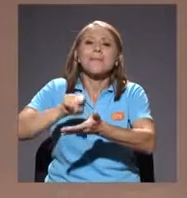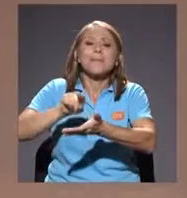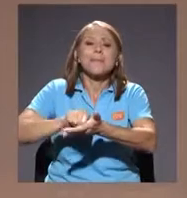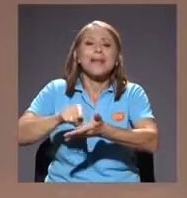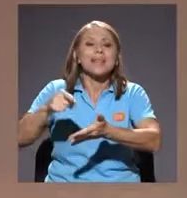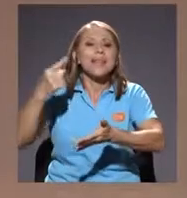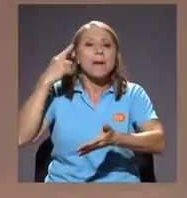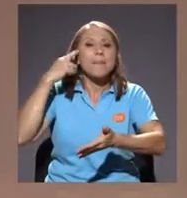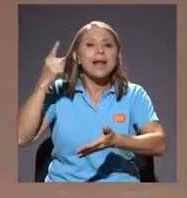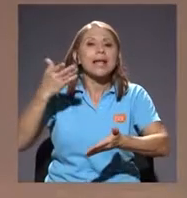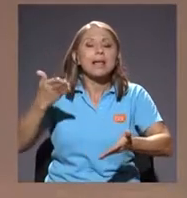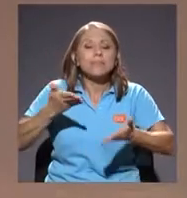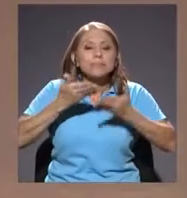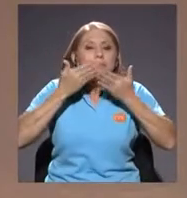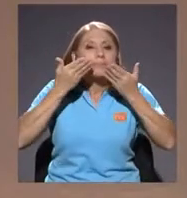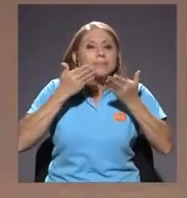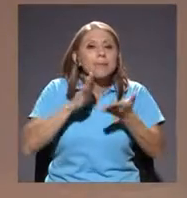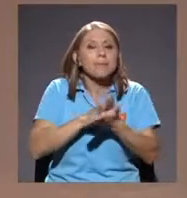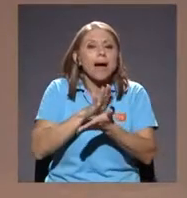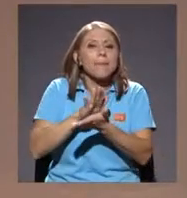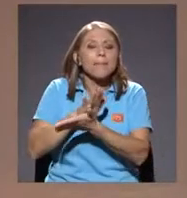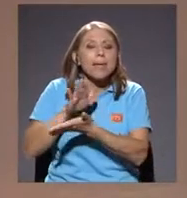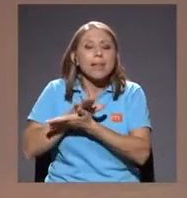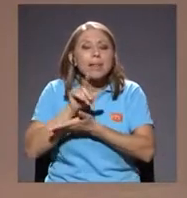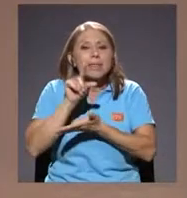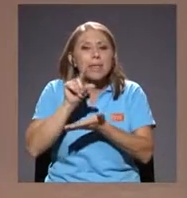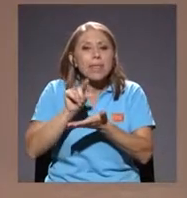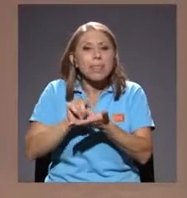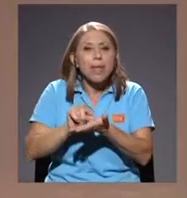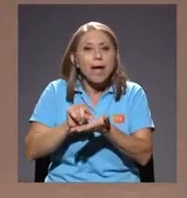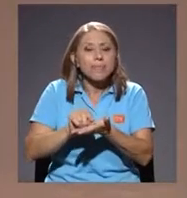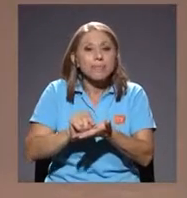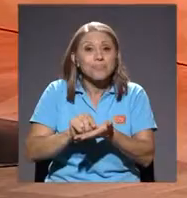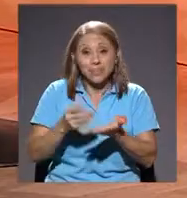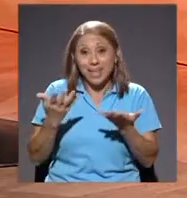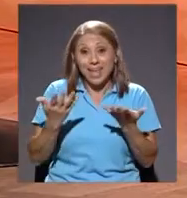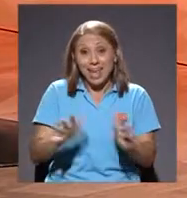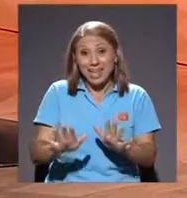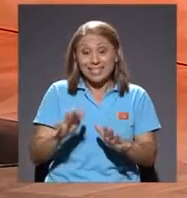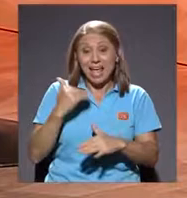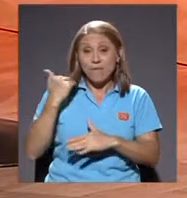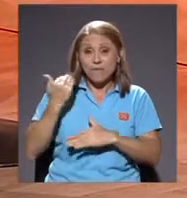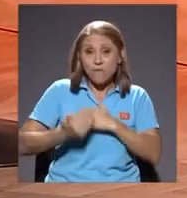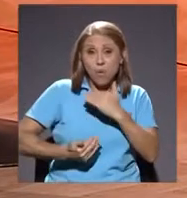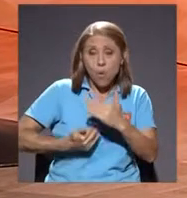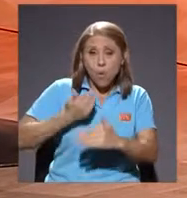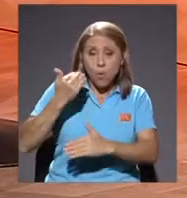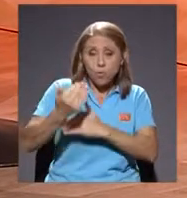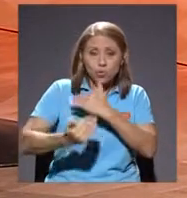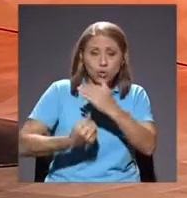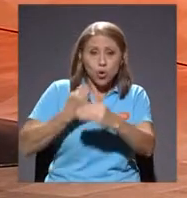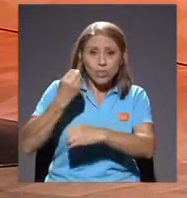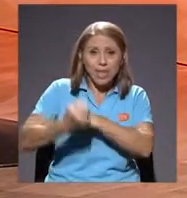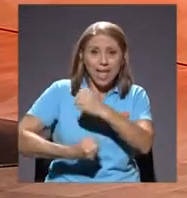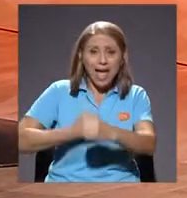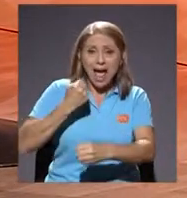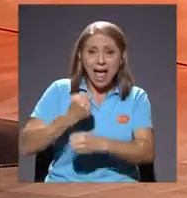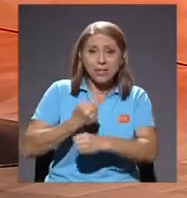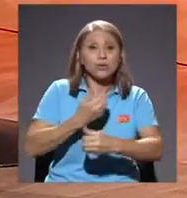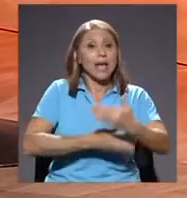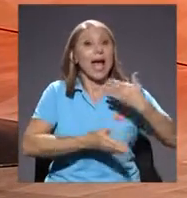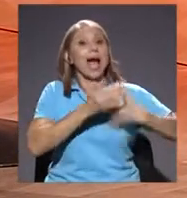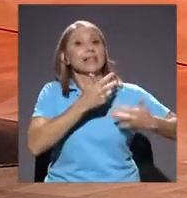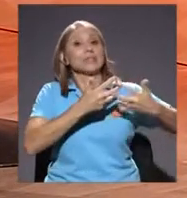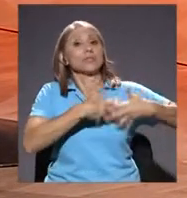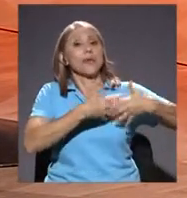pues bien y esa evolución de tantos años nos hace pasar de una empresa como